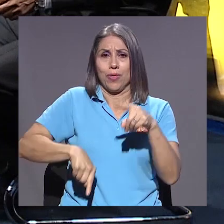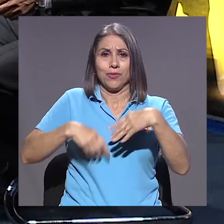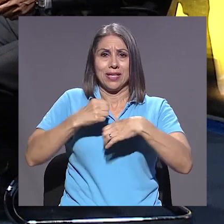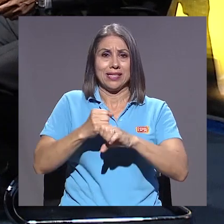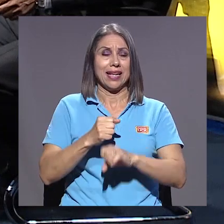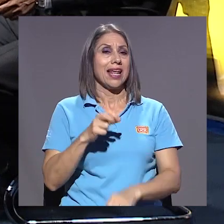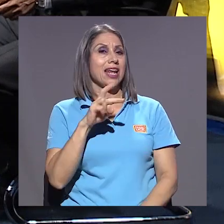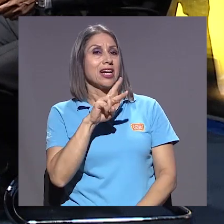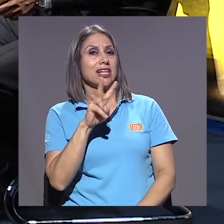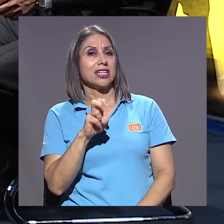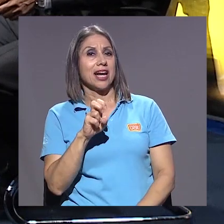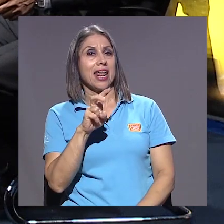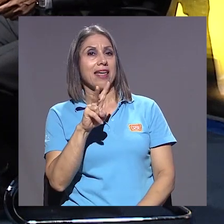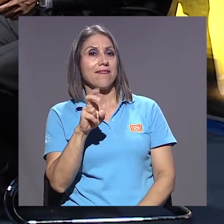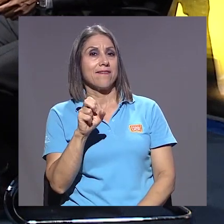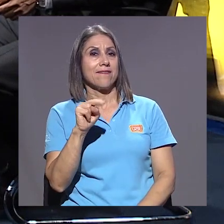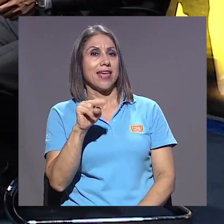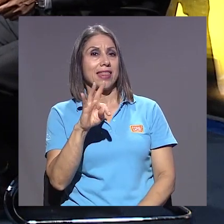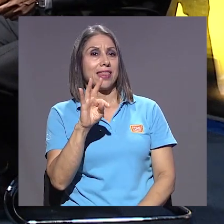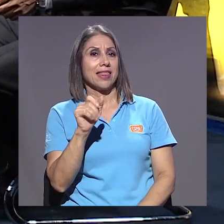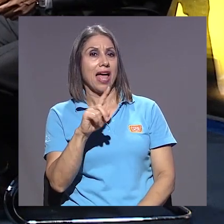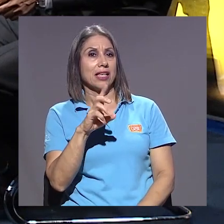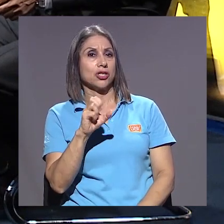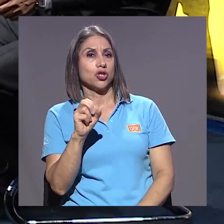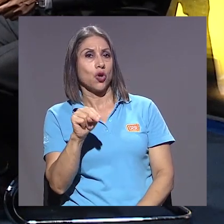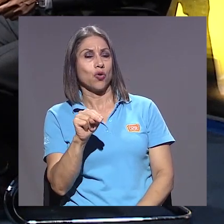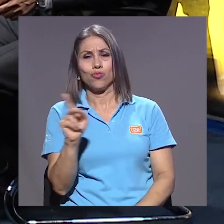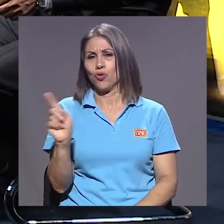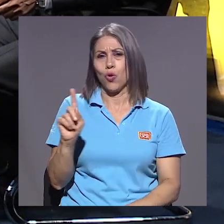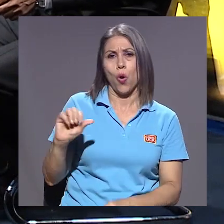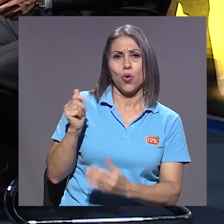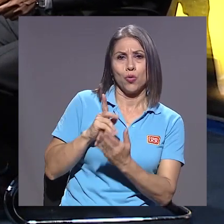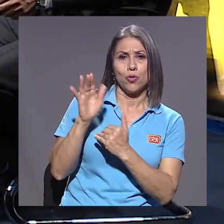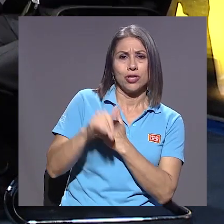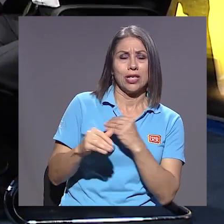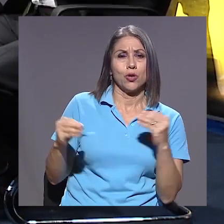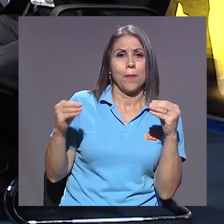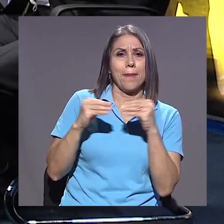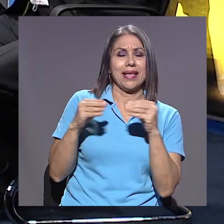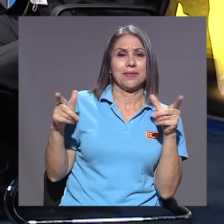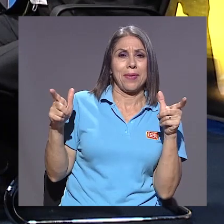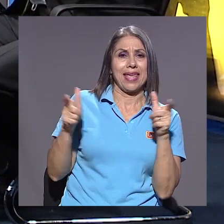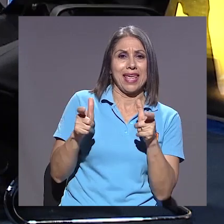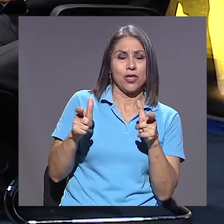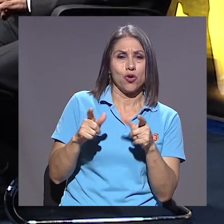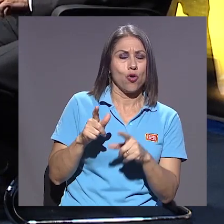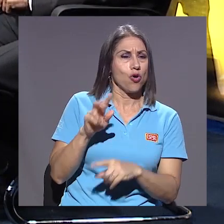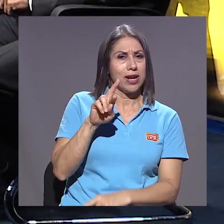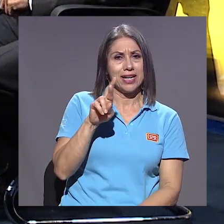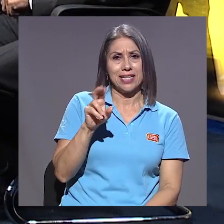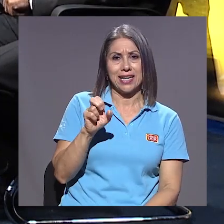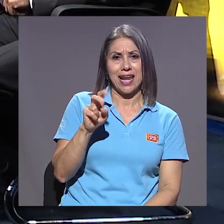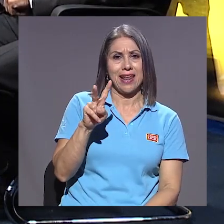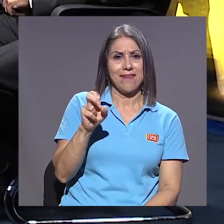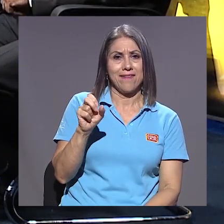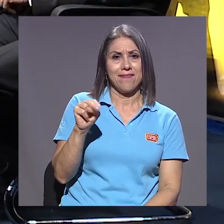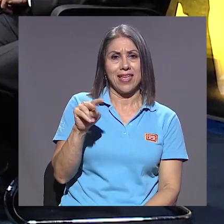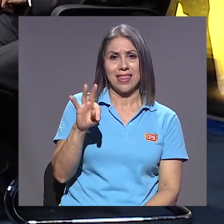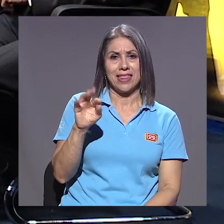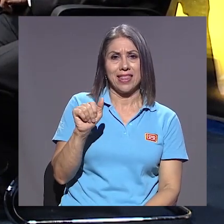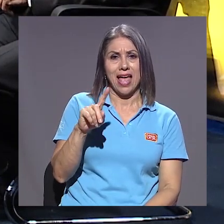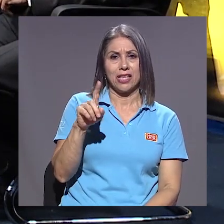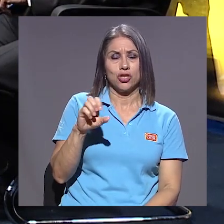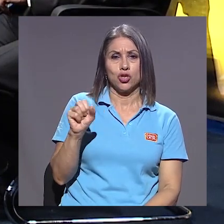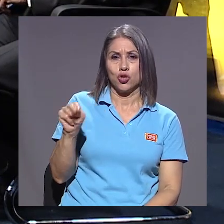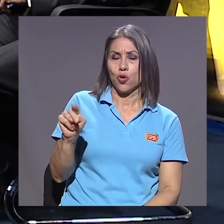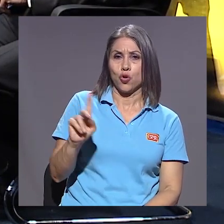Reventazón. No, otro proyecto más pequeño por ahí. Reventazón no fue, pero sí no aceptamos una serie